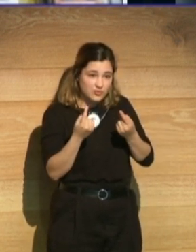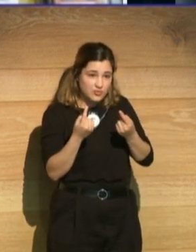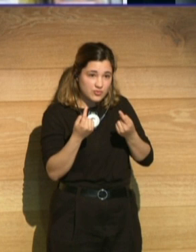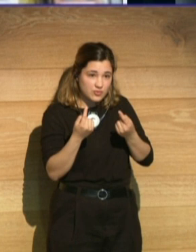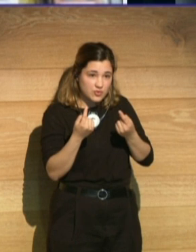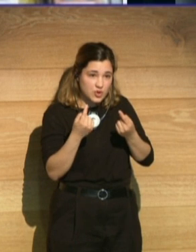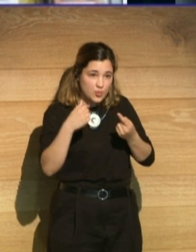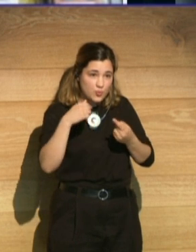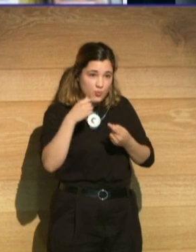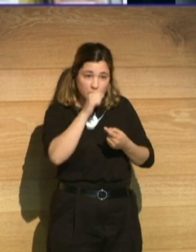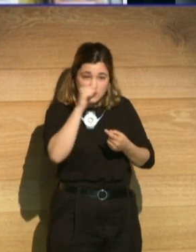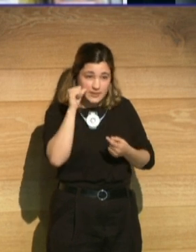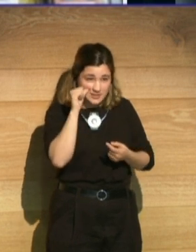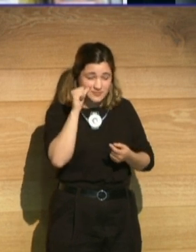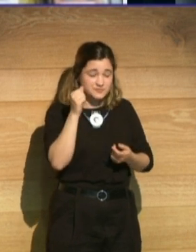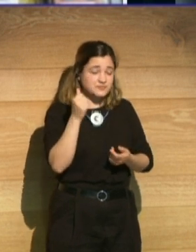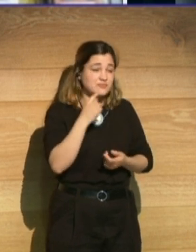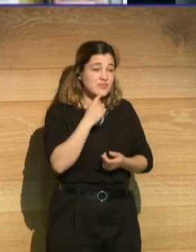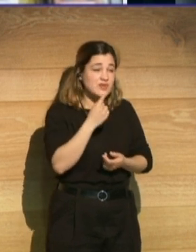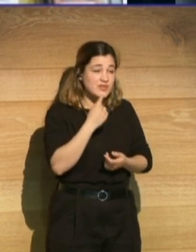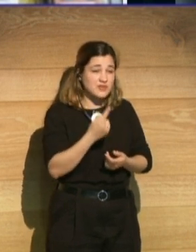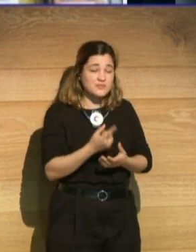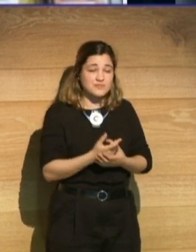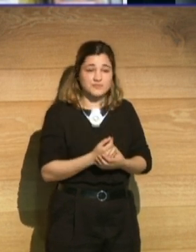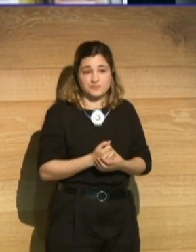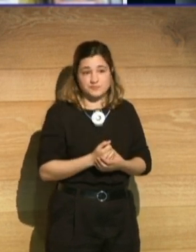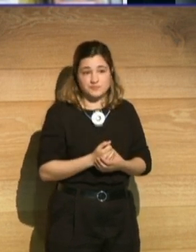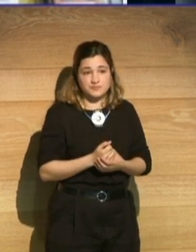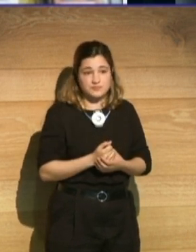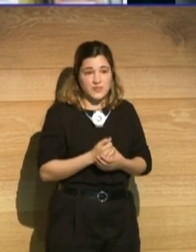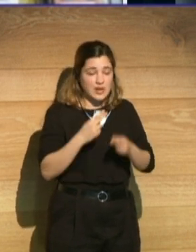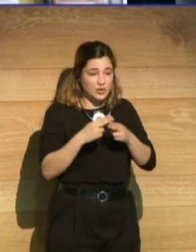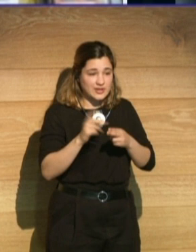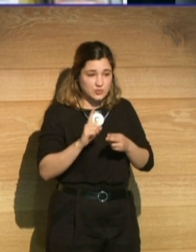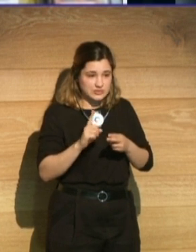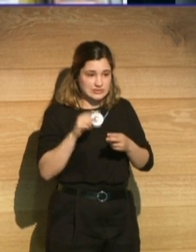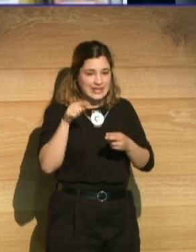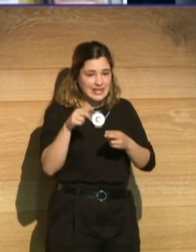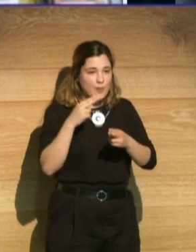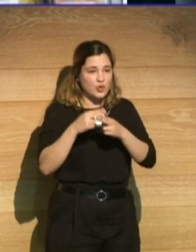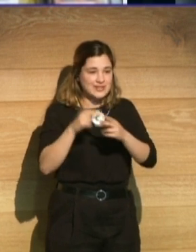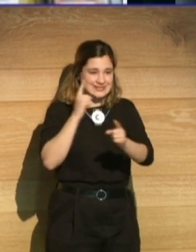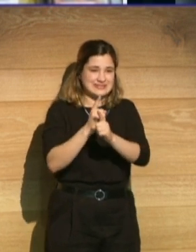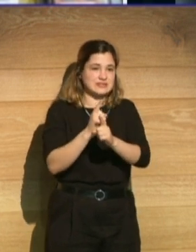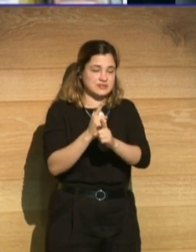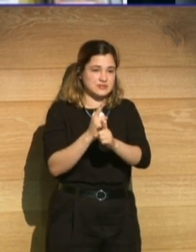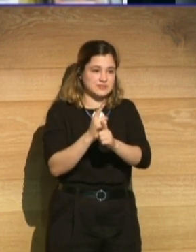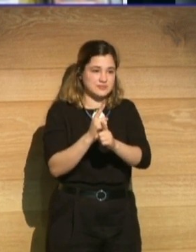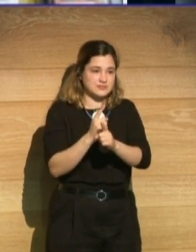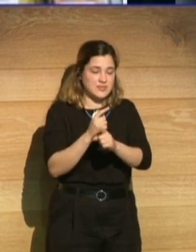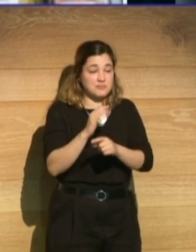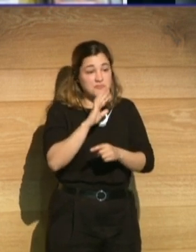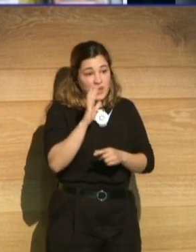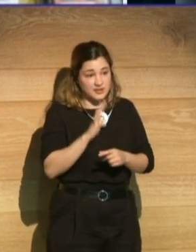Mussolini fonda los fascios diciendo, dice loro que no son la política, son la antipolítica, y parece